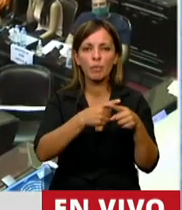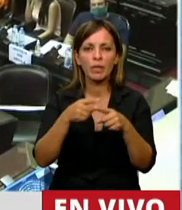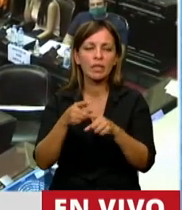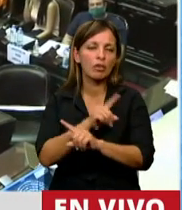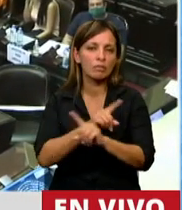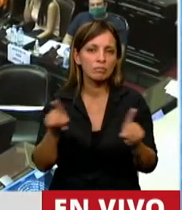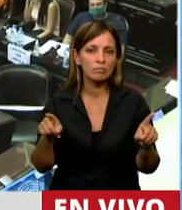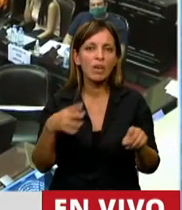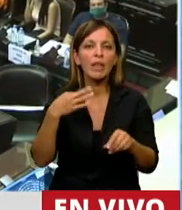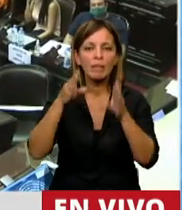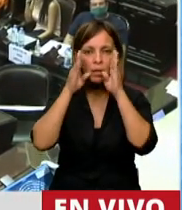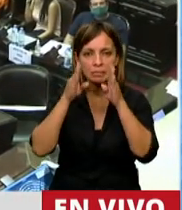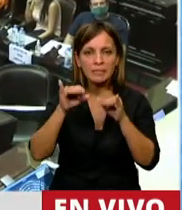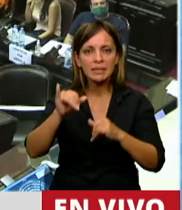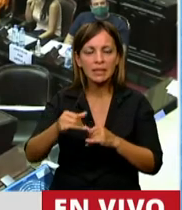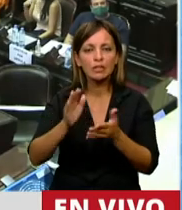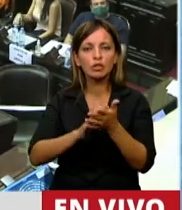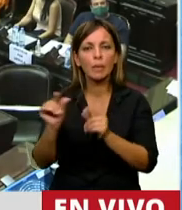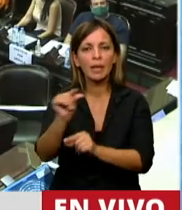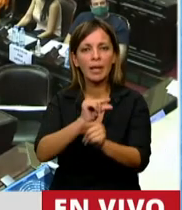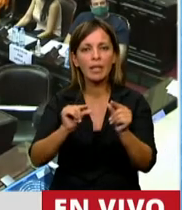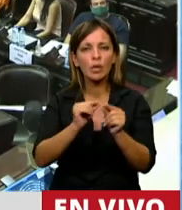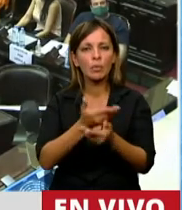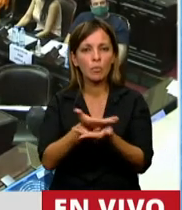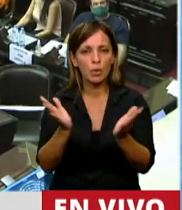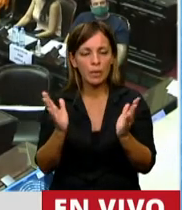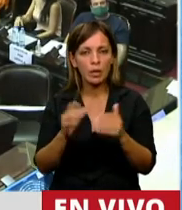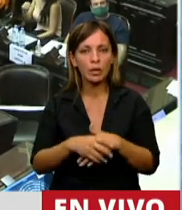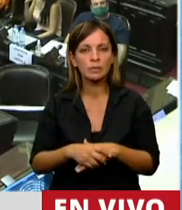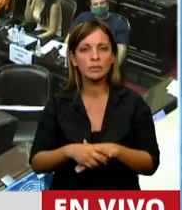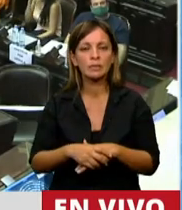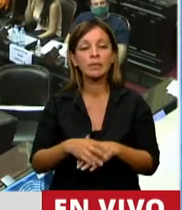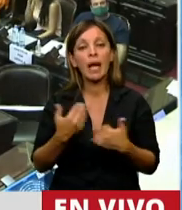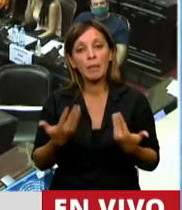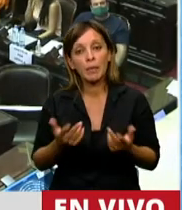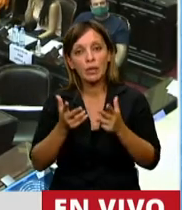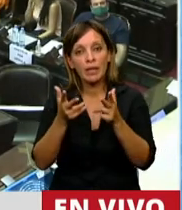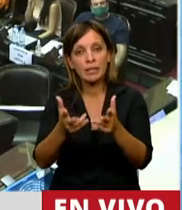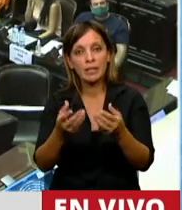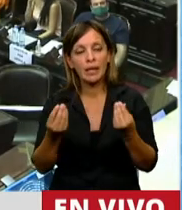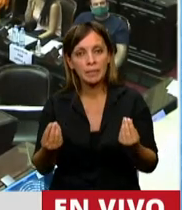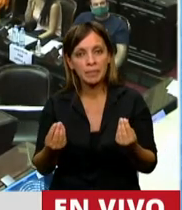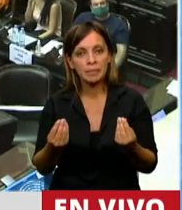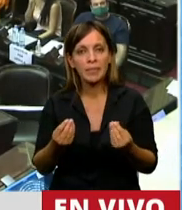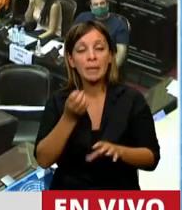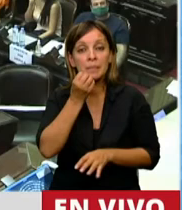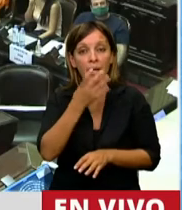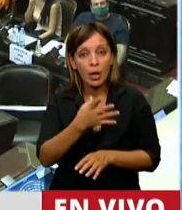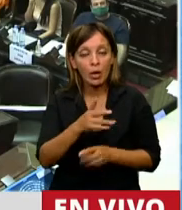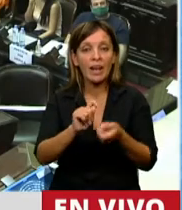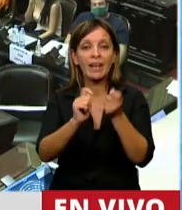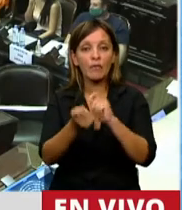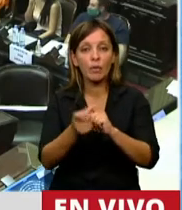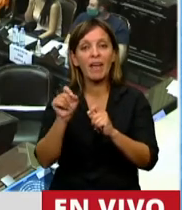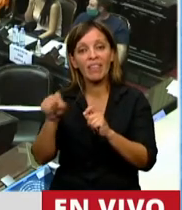una regulación sobre el crédito público que, dicho sea de paso, para hacerla bien hubiera correspondido hacerla como una reforma de la